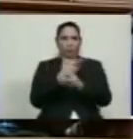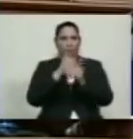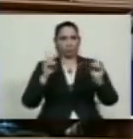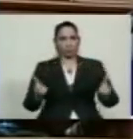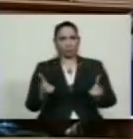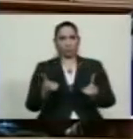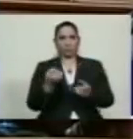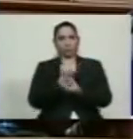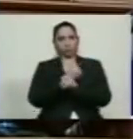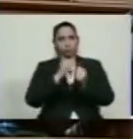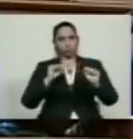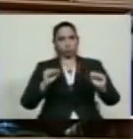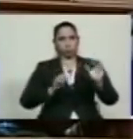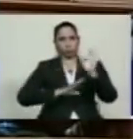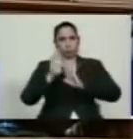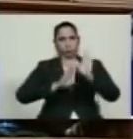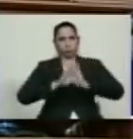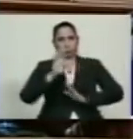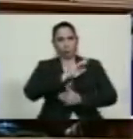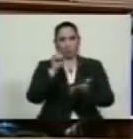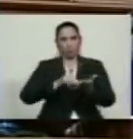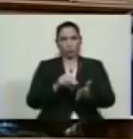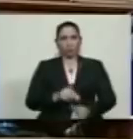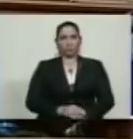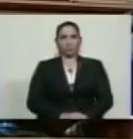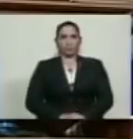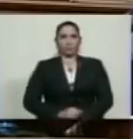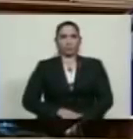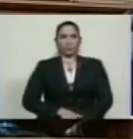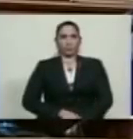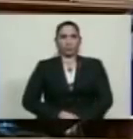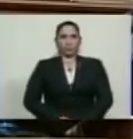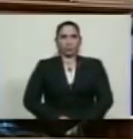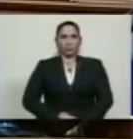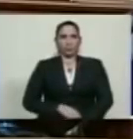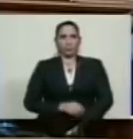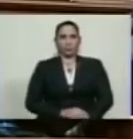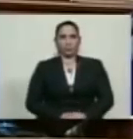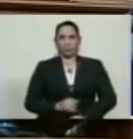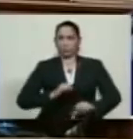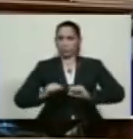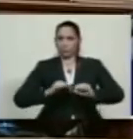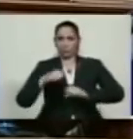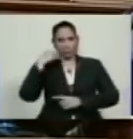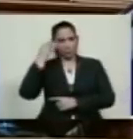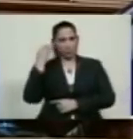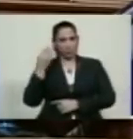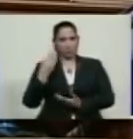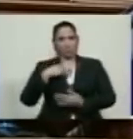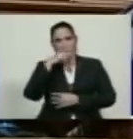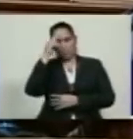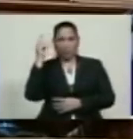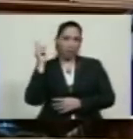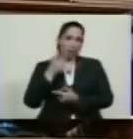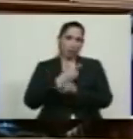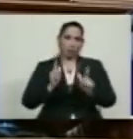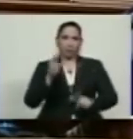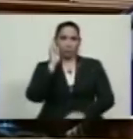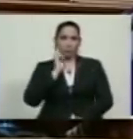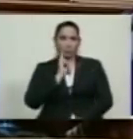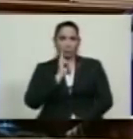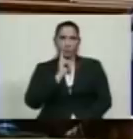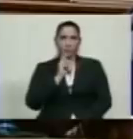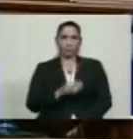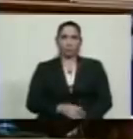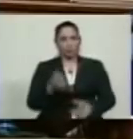la soberanía y el desarrollo nacional, inspirado en la acción y pensamiento del padre libertador Simón Bolívar y del